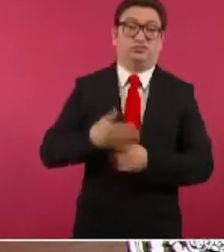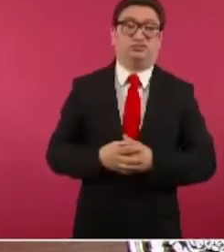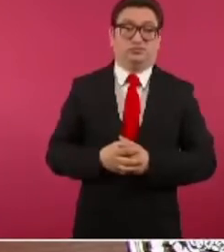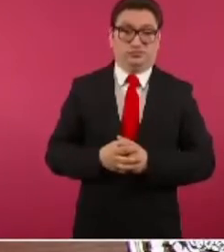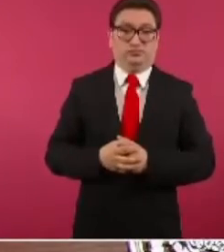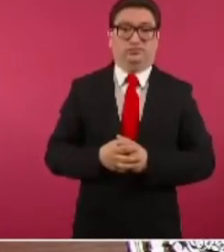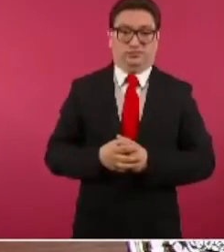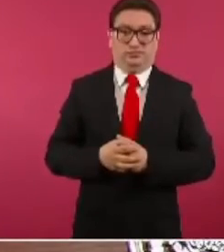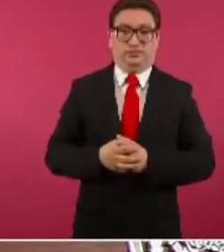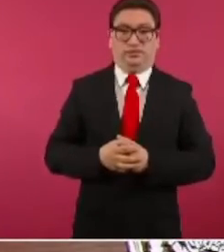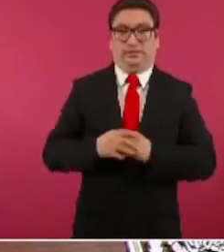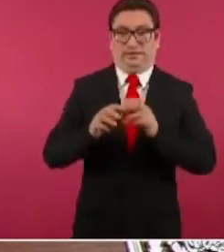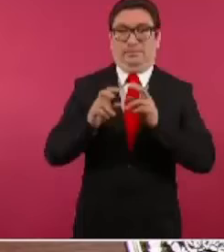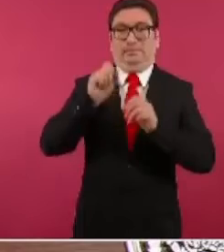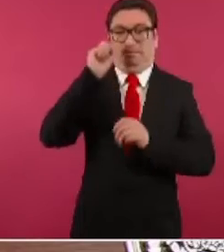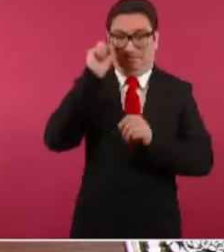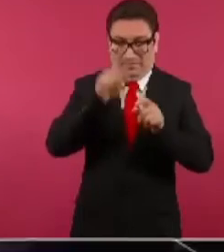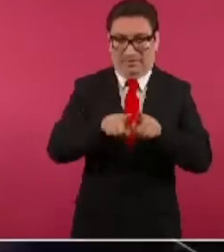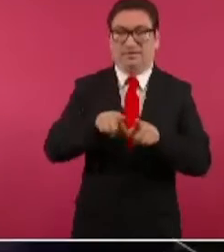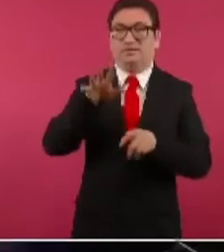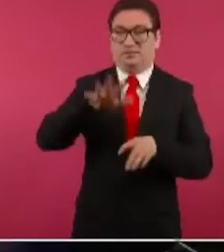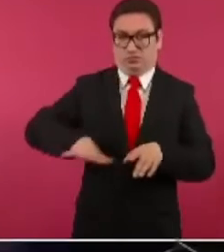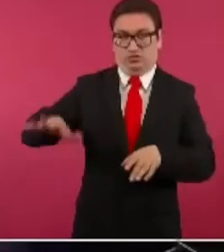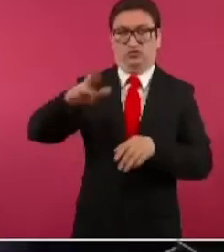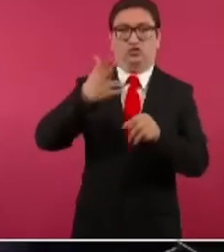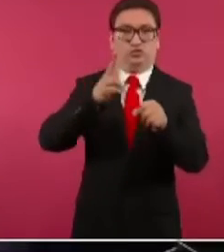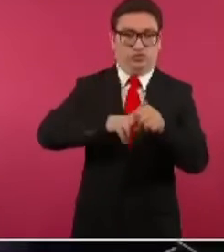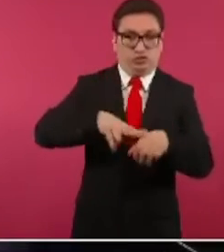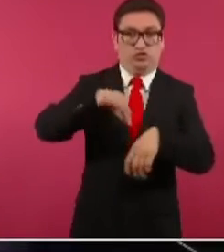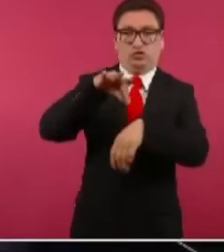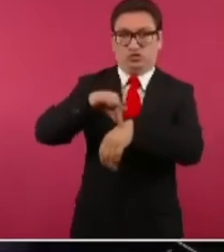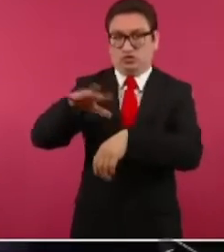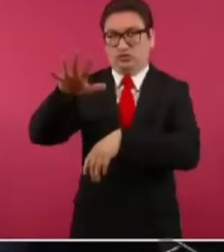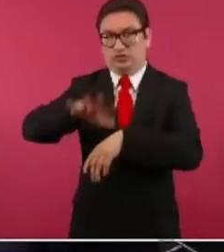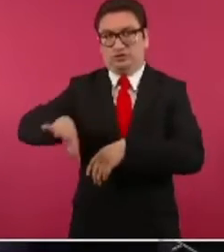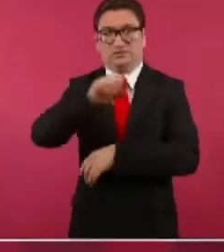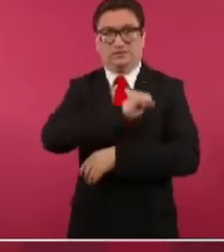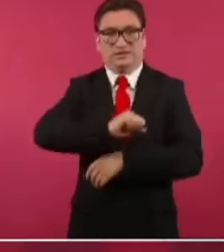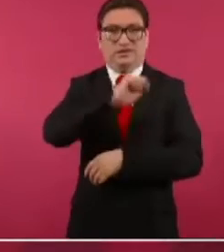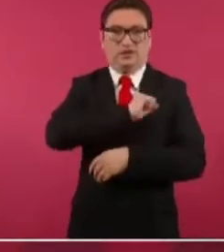en el sector médico, mejor dicho, en el sector salud.